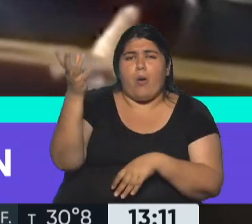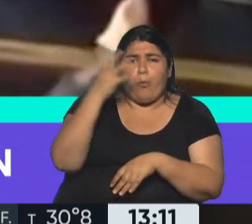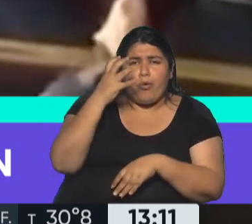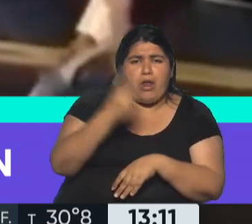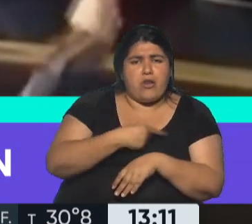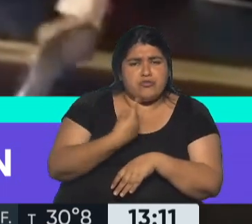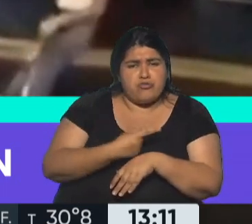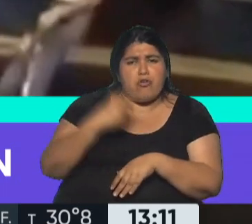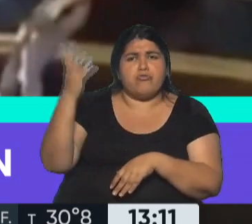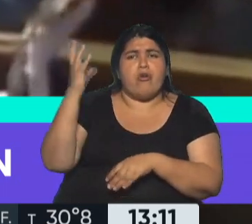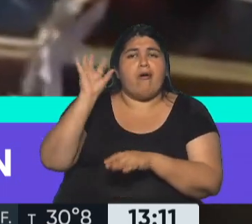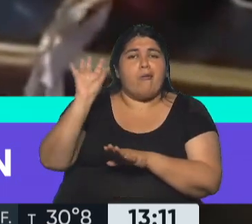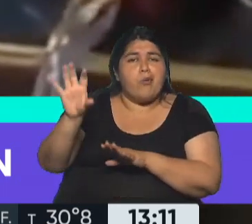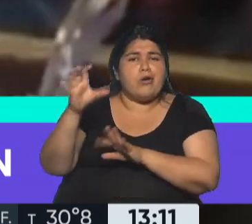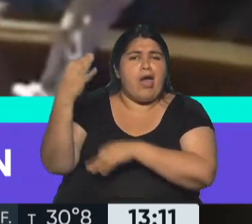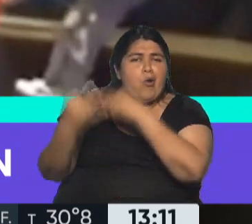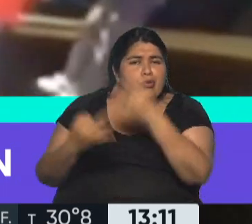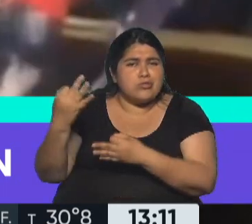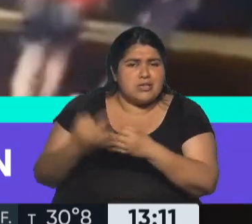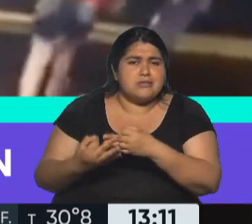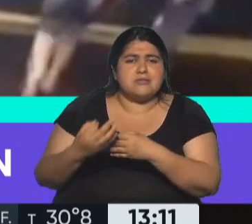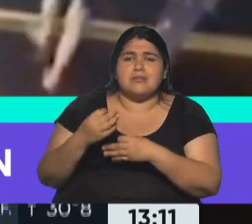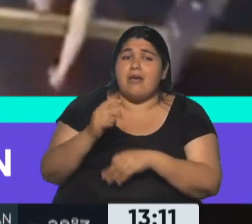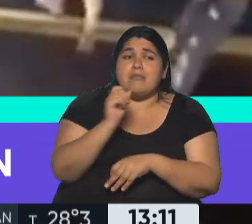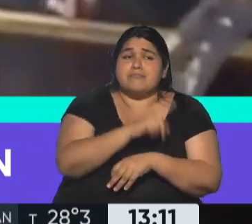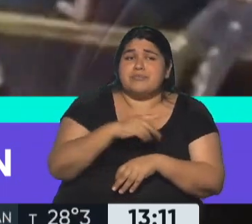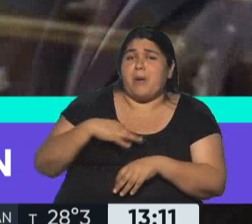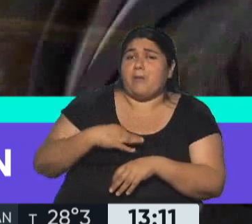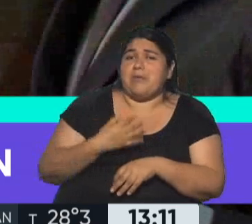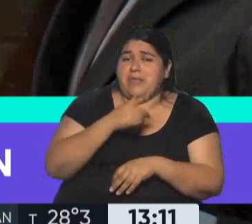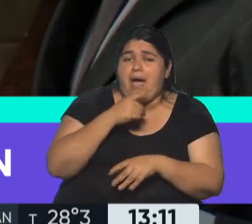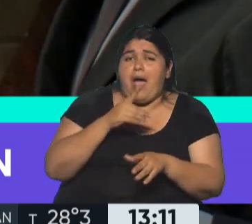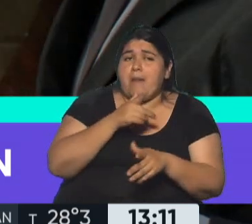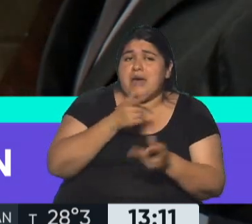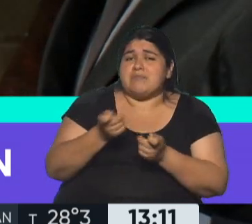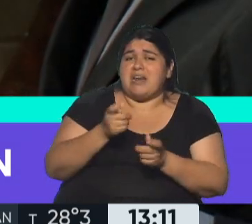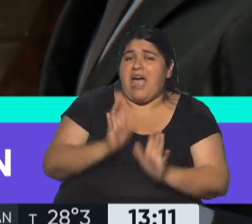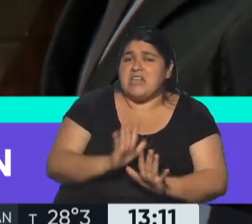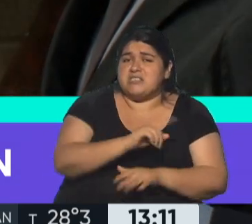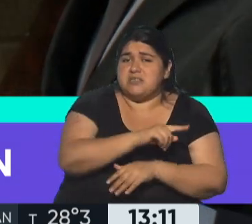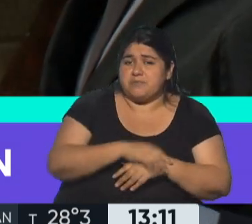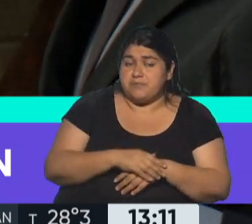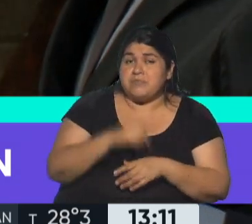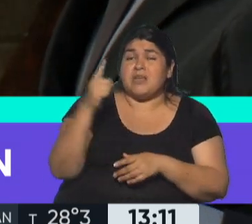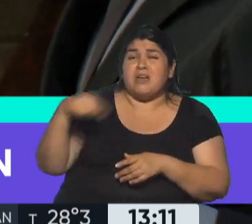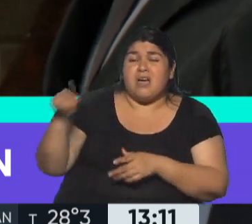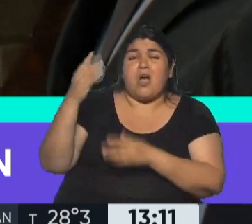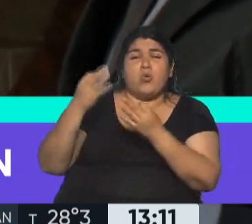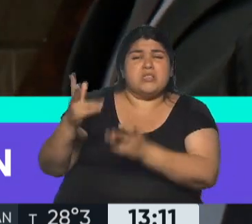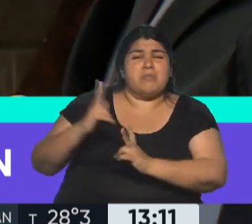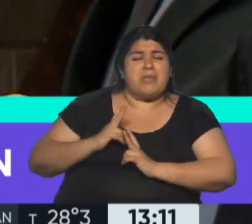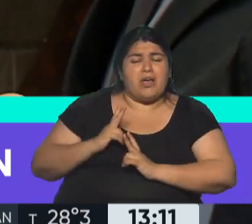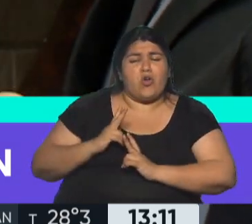siguen burlando de la justicia, de cómo se manejan en la vida. Ahora lo que me dijeron es que se